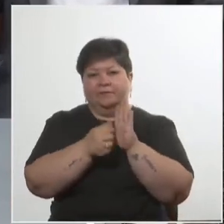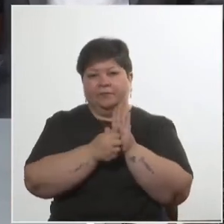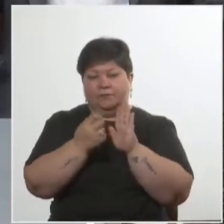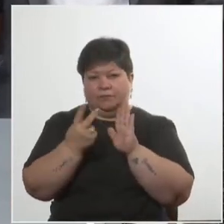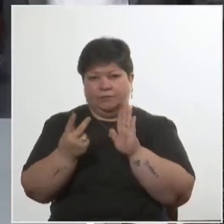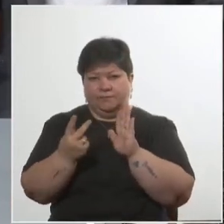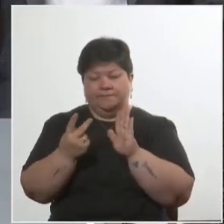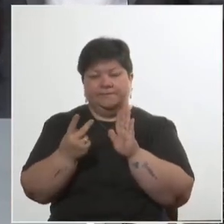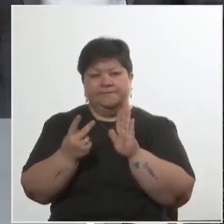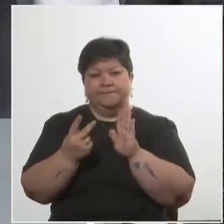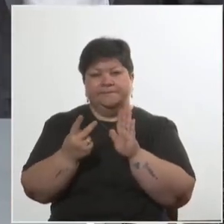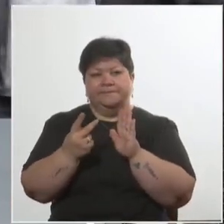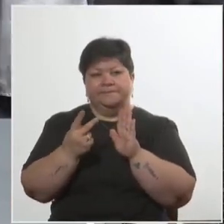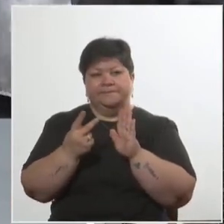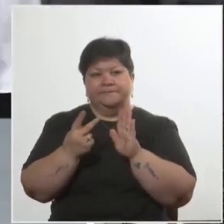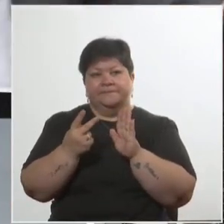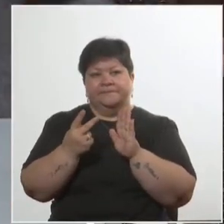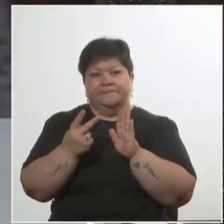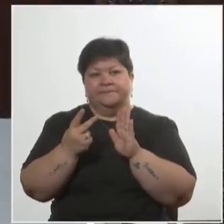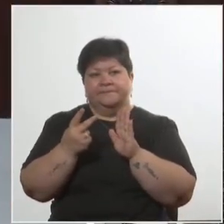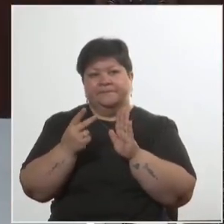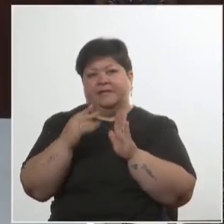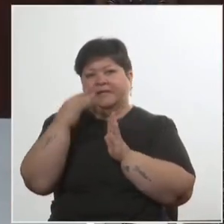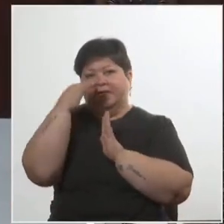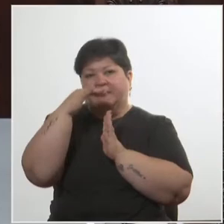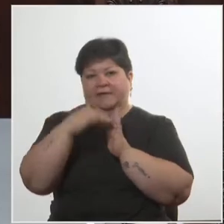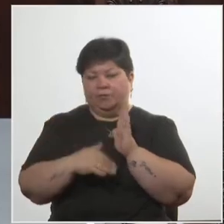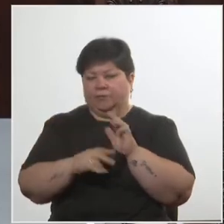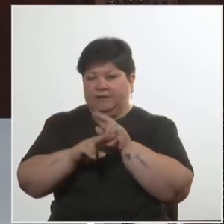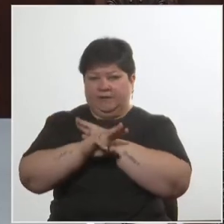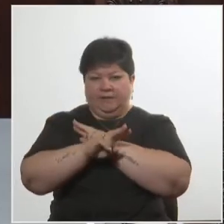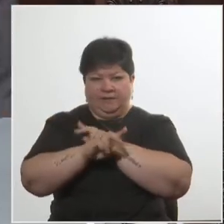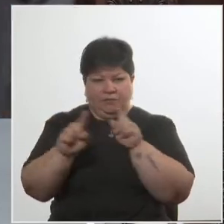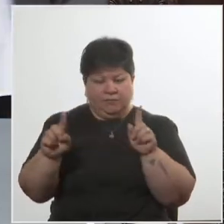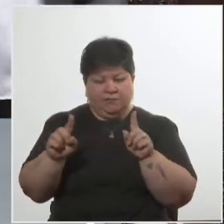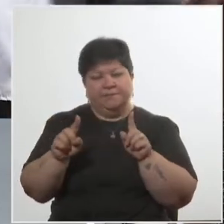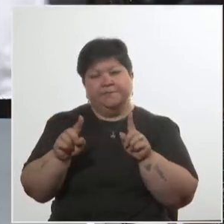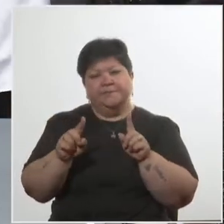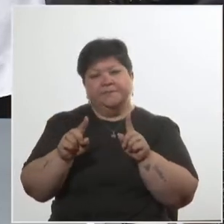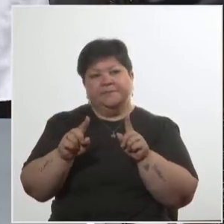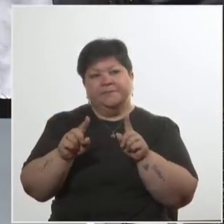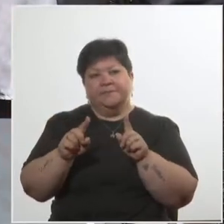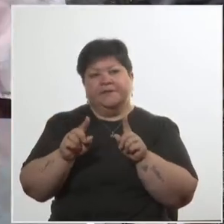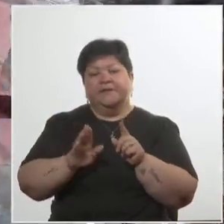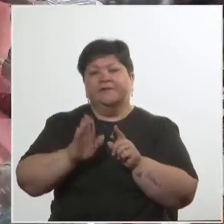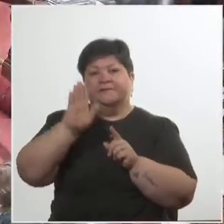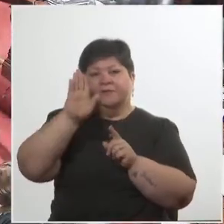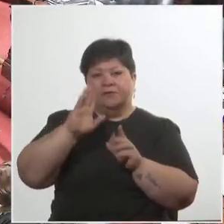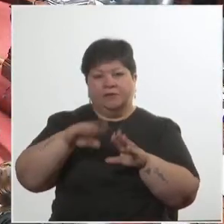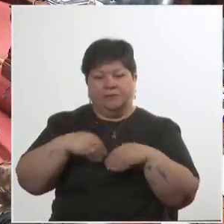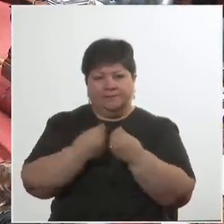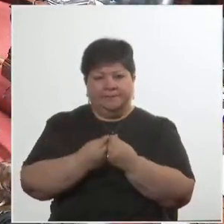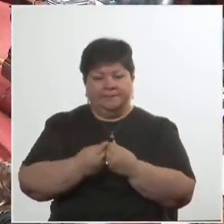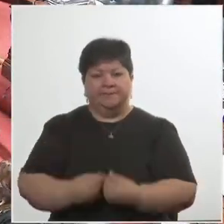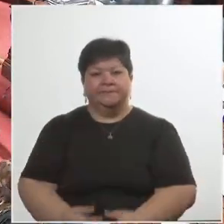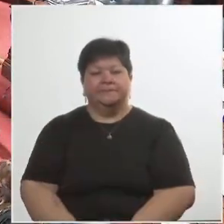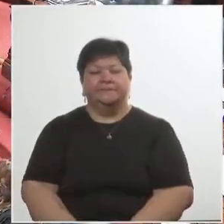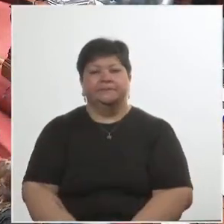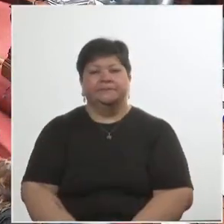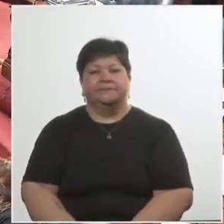vamos a votar la supresión de la lectura y que se vote en bloque por la afirmativa sirvance en expresar